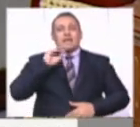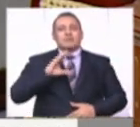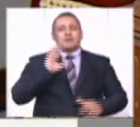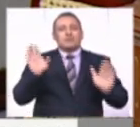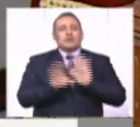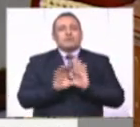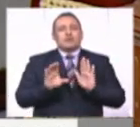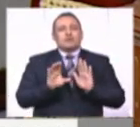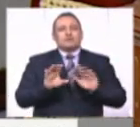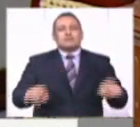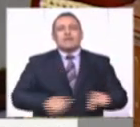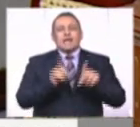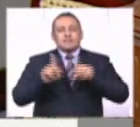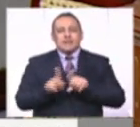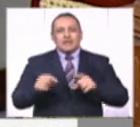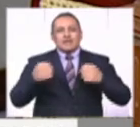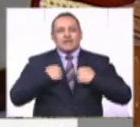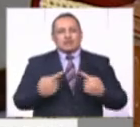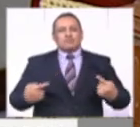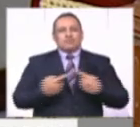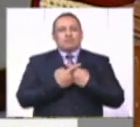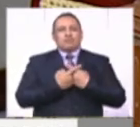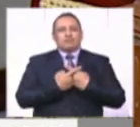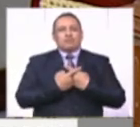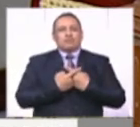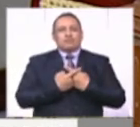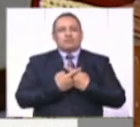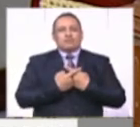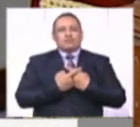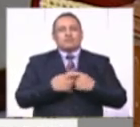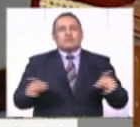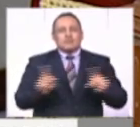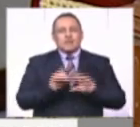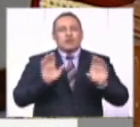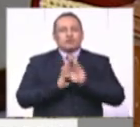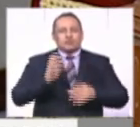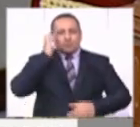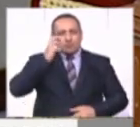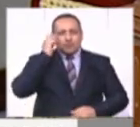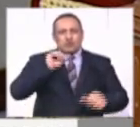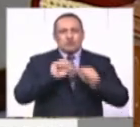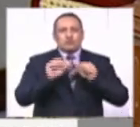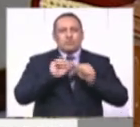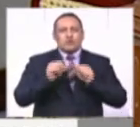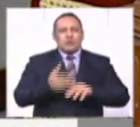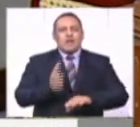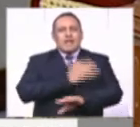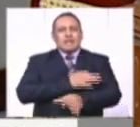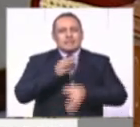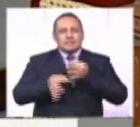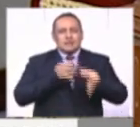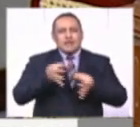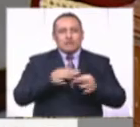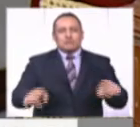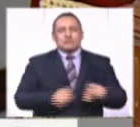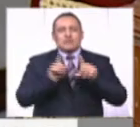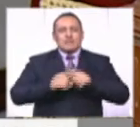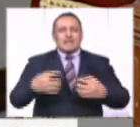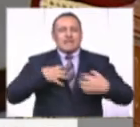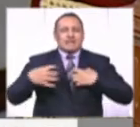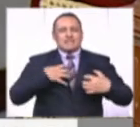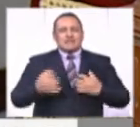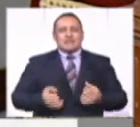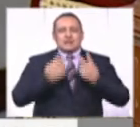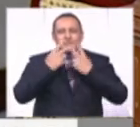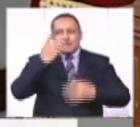que también he transgredido la constitución en los artículos mencionados al criticar